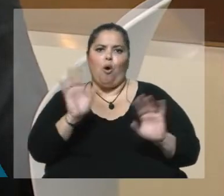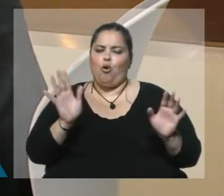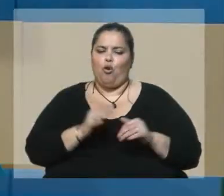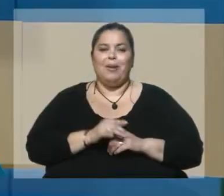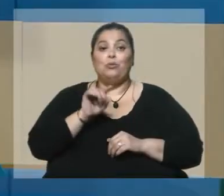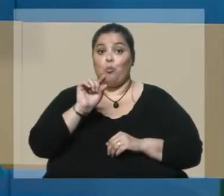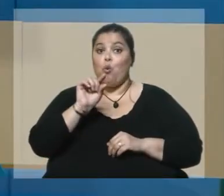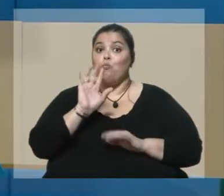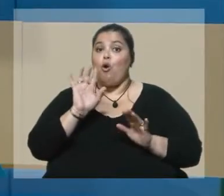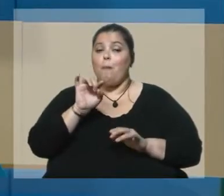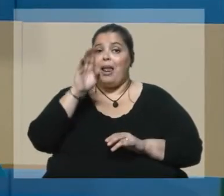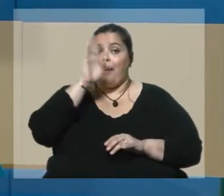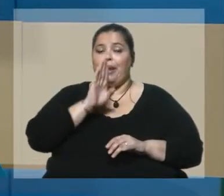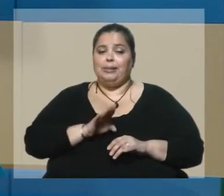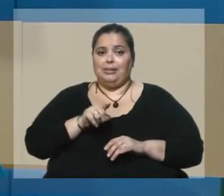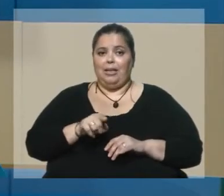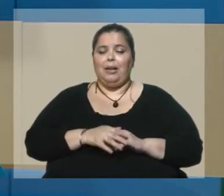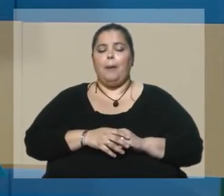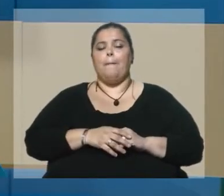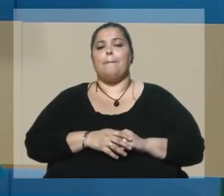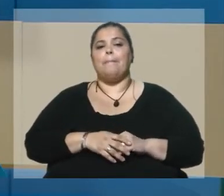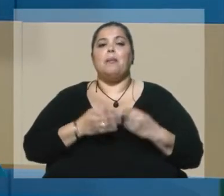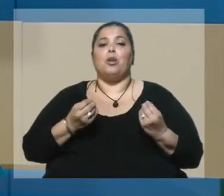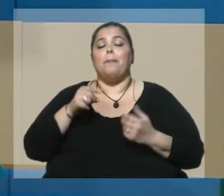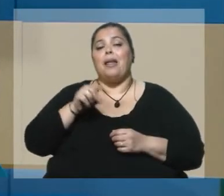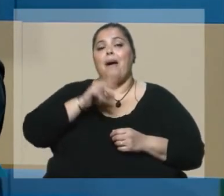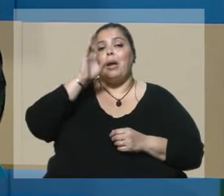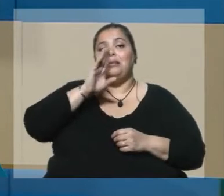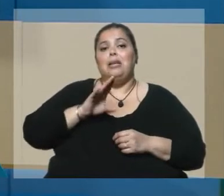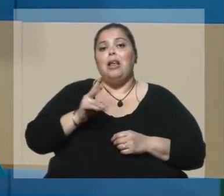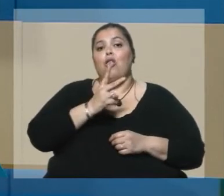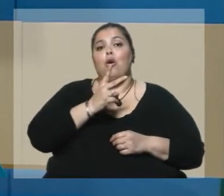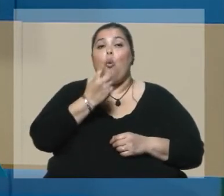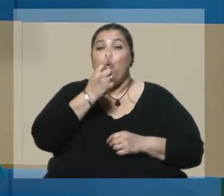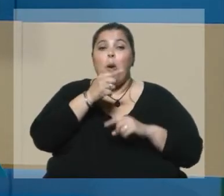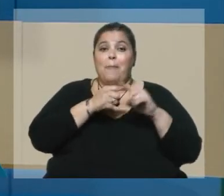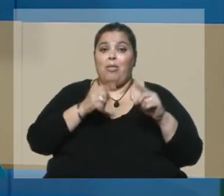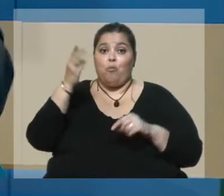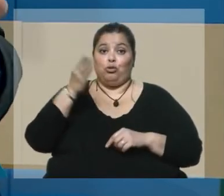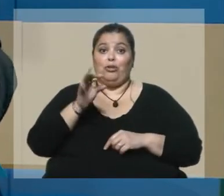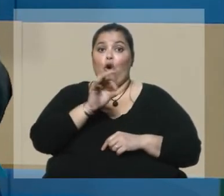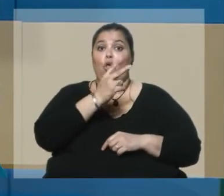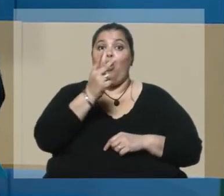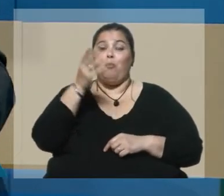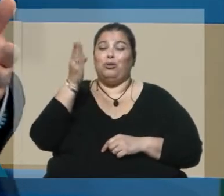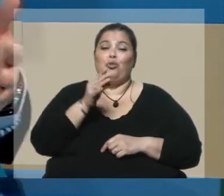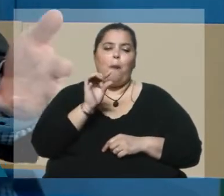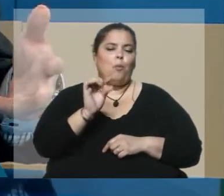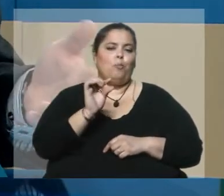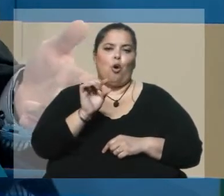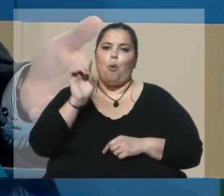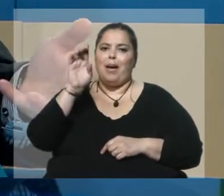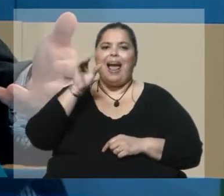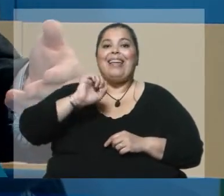Brasil exactamente es poco sobre todo para que Brasil nos empuje un poco hacia que es un poco a diferencia de lo que pasó